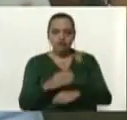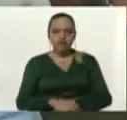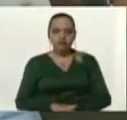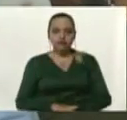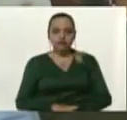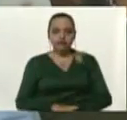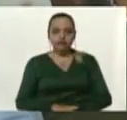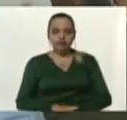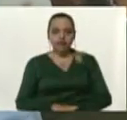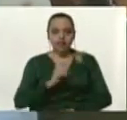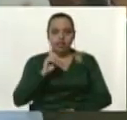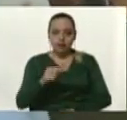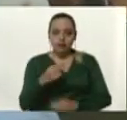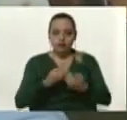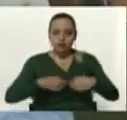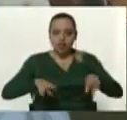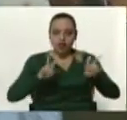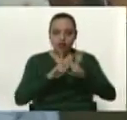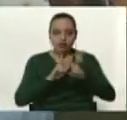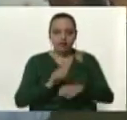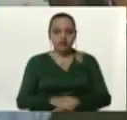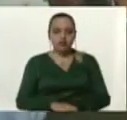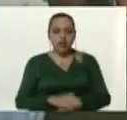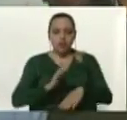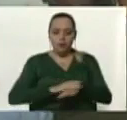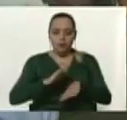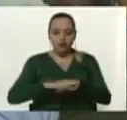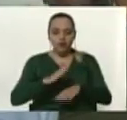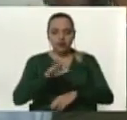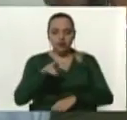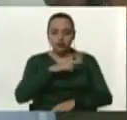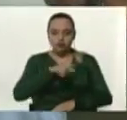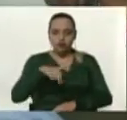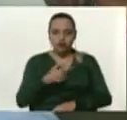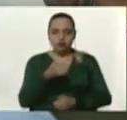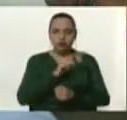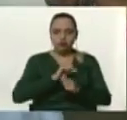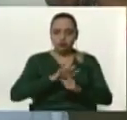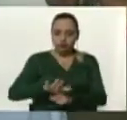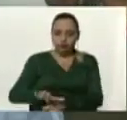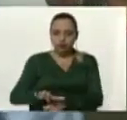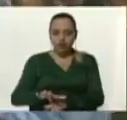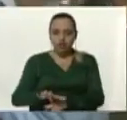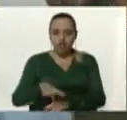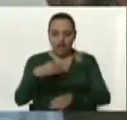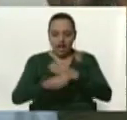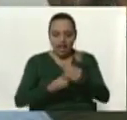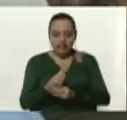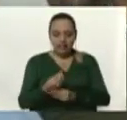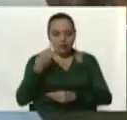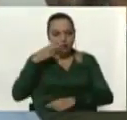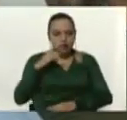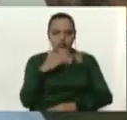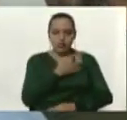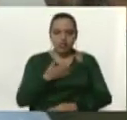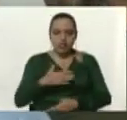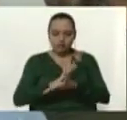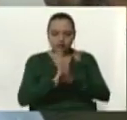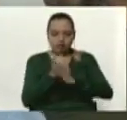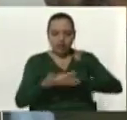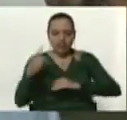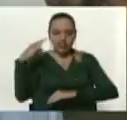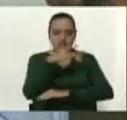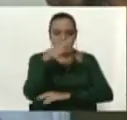sobre todo la moral en alto, porque hemos logrado derrotar esas conjuras, esos complot que pretenden destruir nuestra aviación